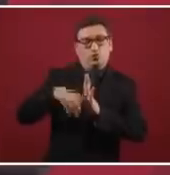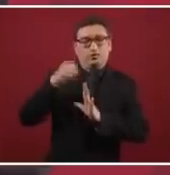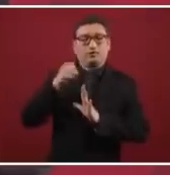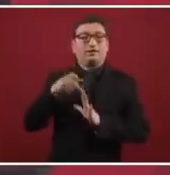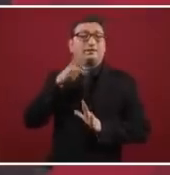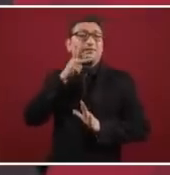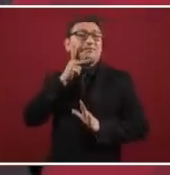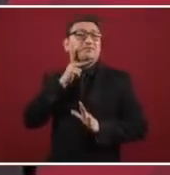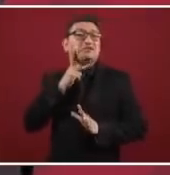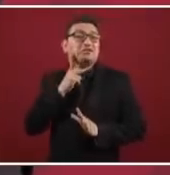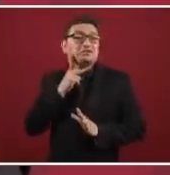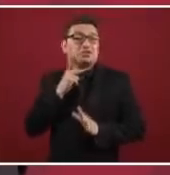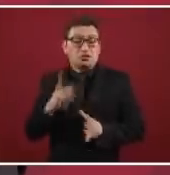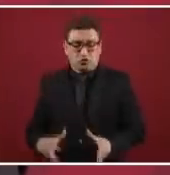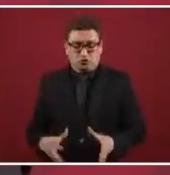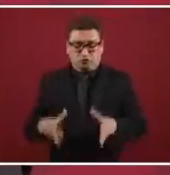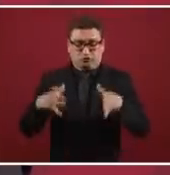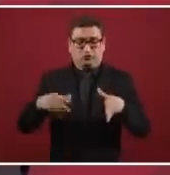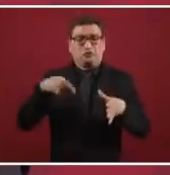cuesta $10.